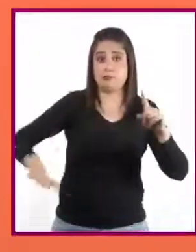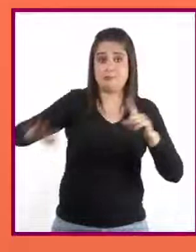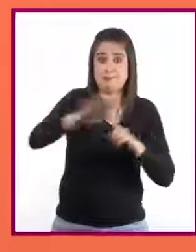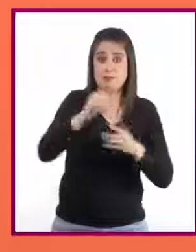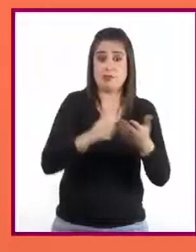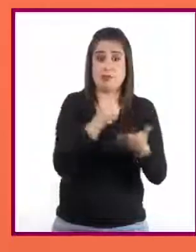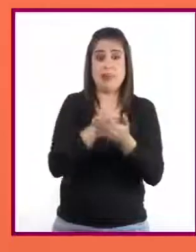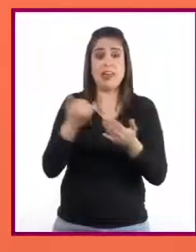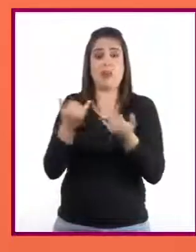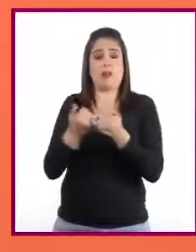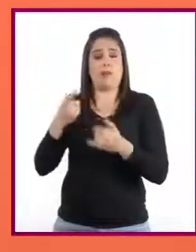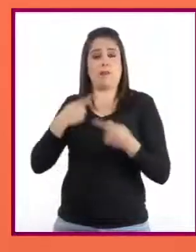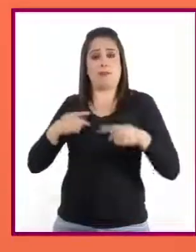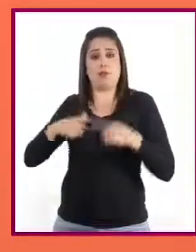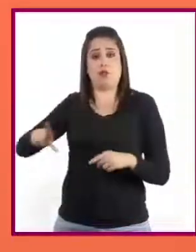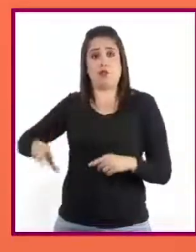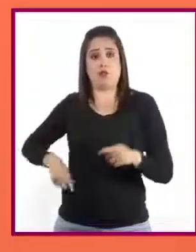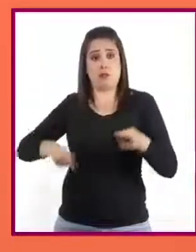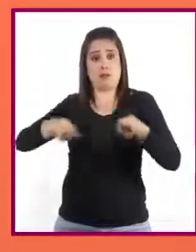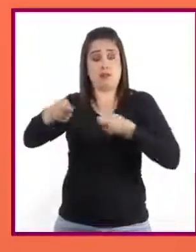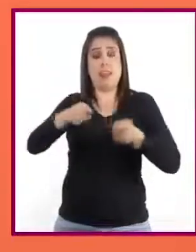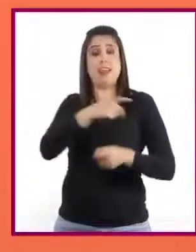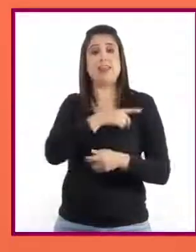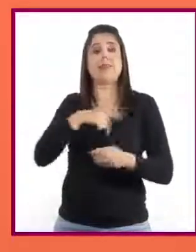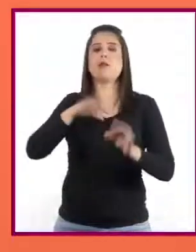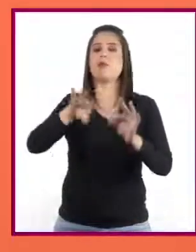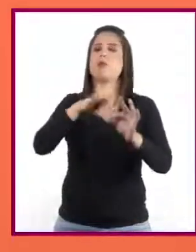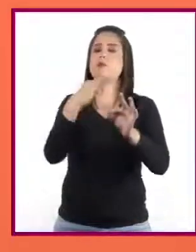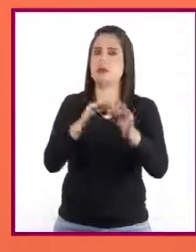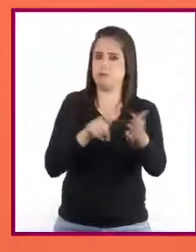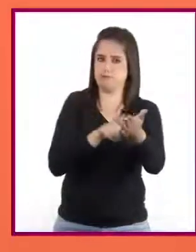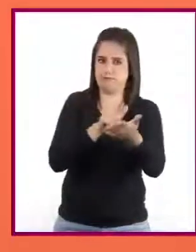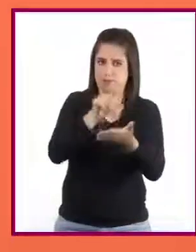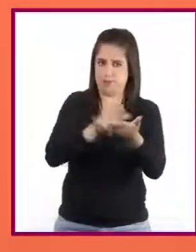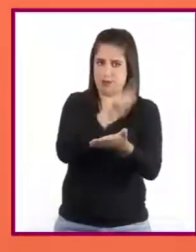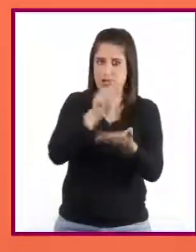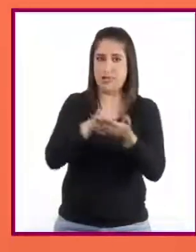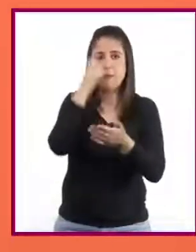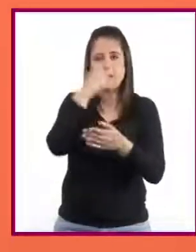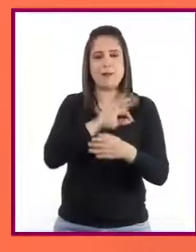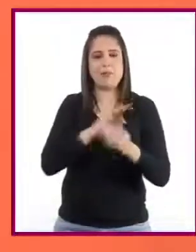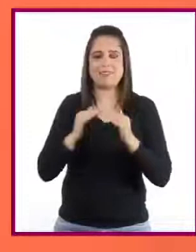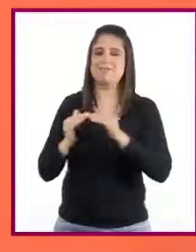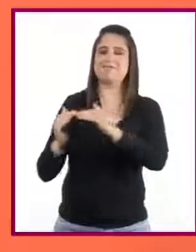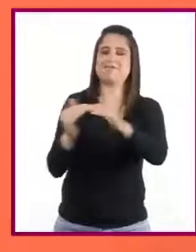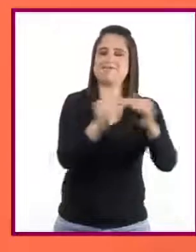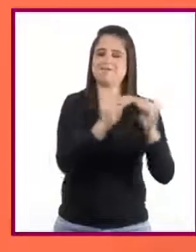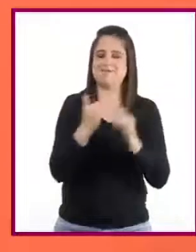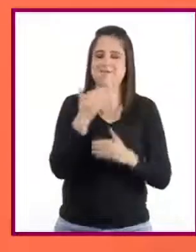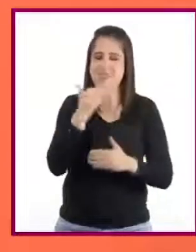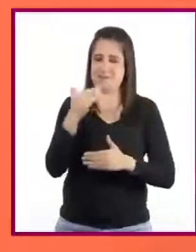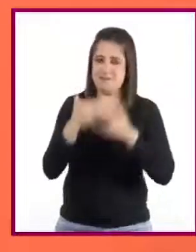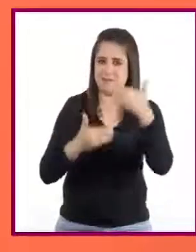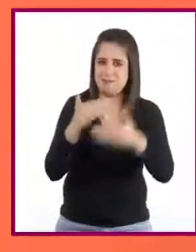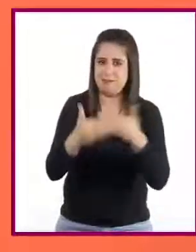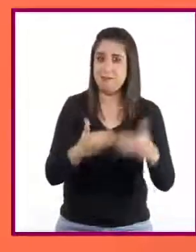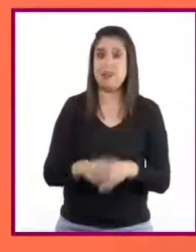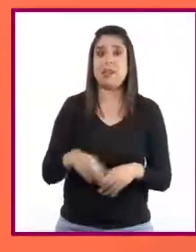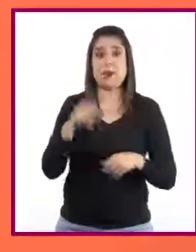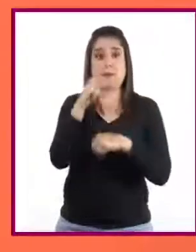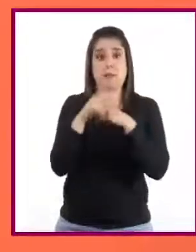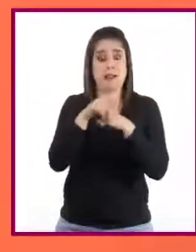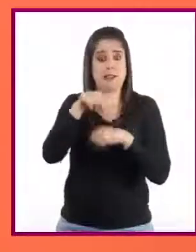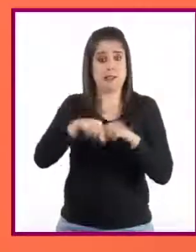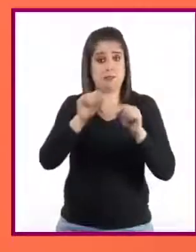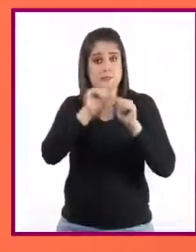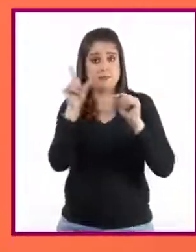gobernantes aprendamos que cumplir las leyes nos ayuda a construir una sociedad democrática. En nuestro país se han